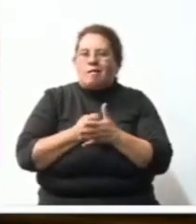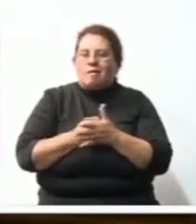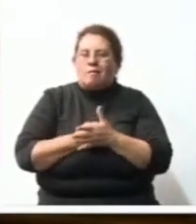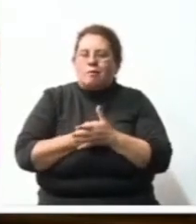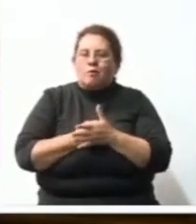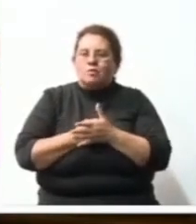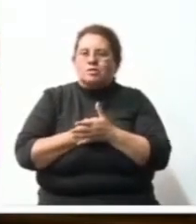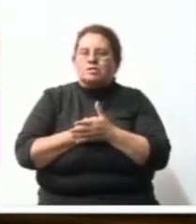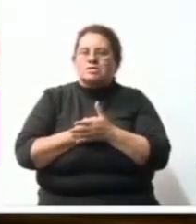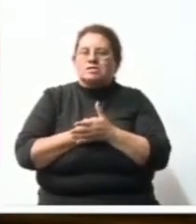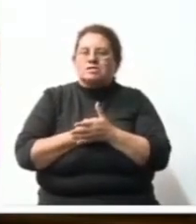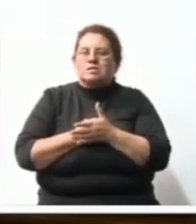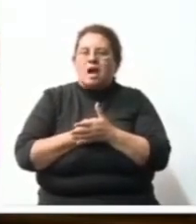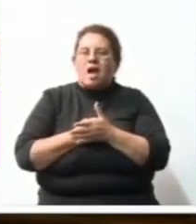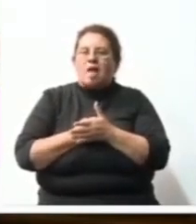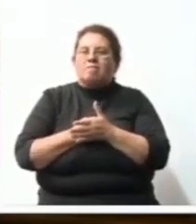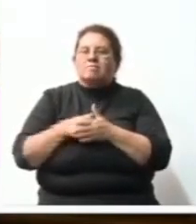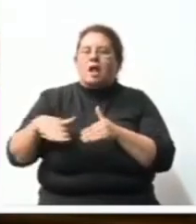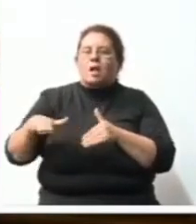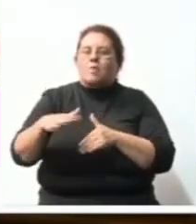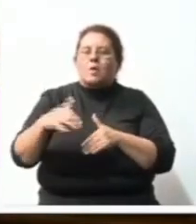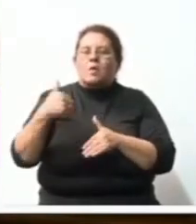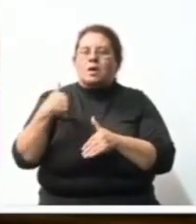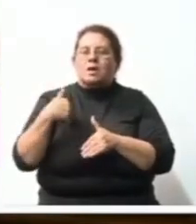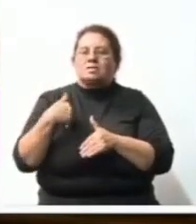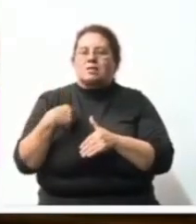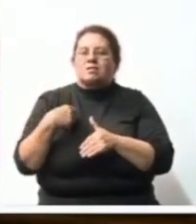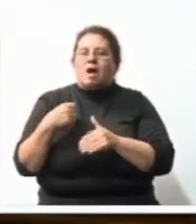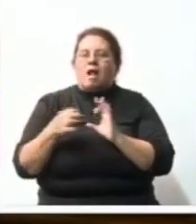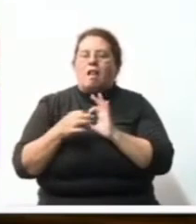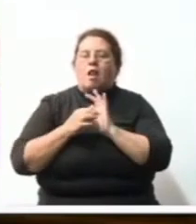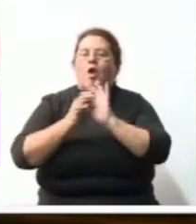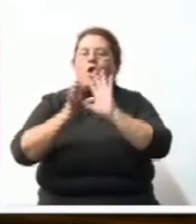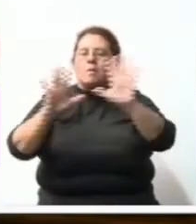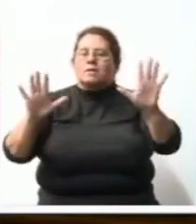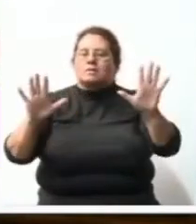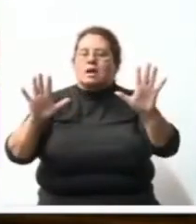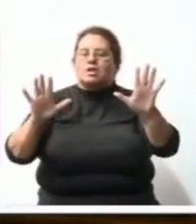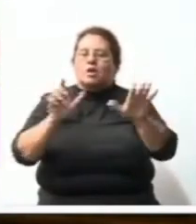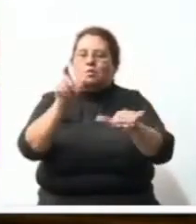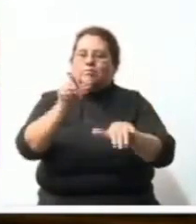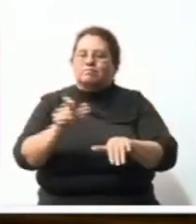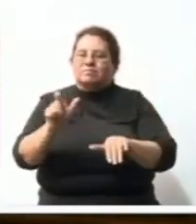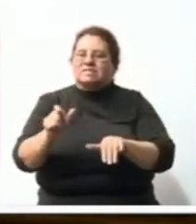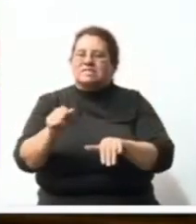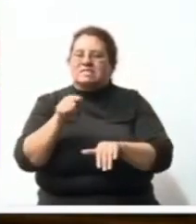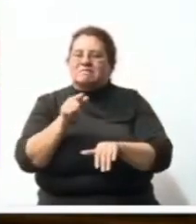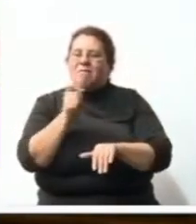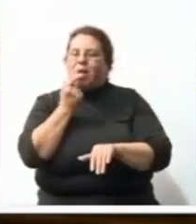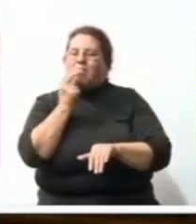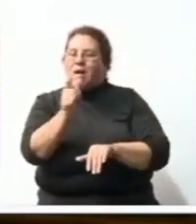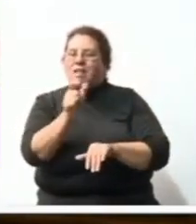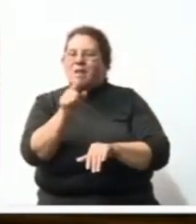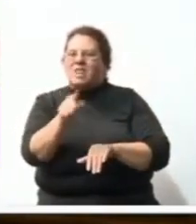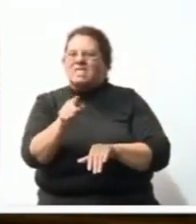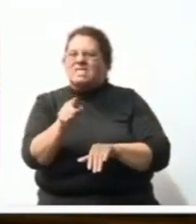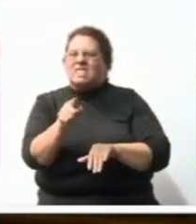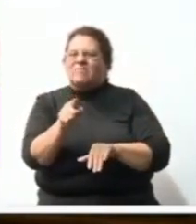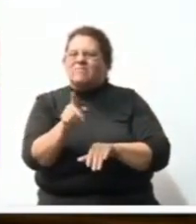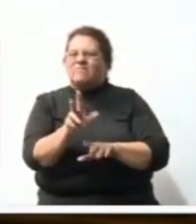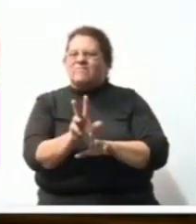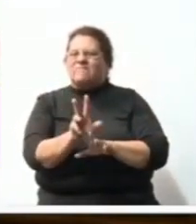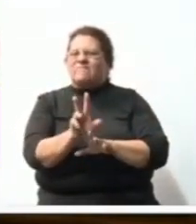Argentino los libertarios esa palabra tan vulnerada